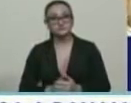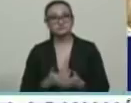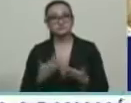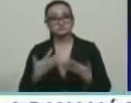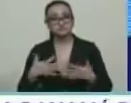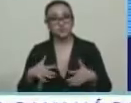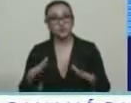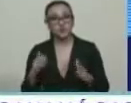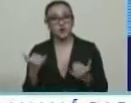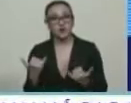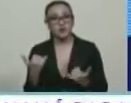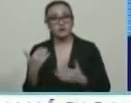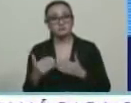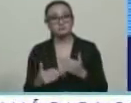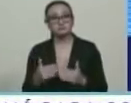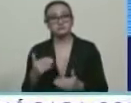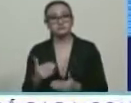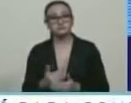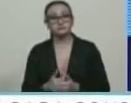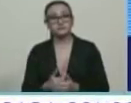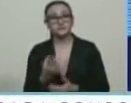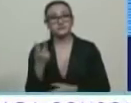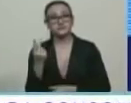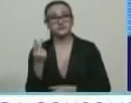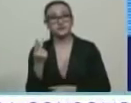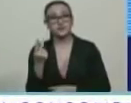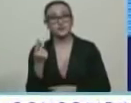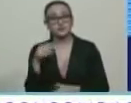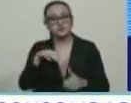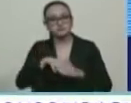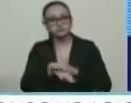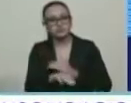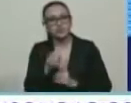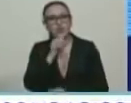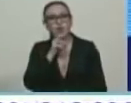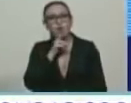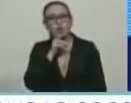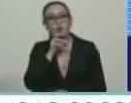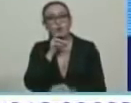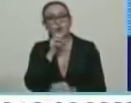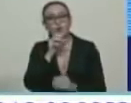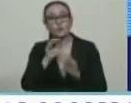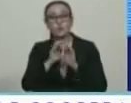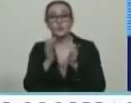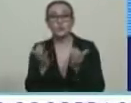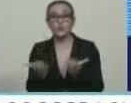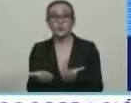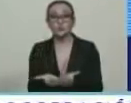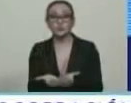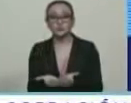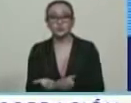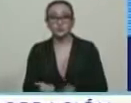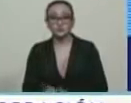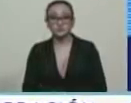pudiera ser y va a ser la segunda reserva de oro del mundo.